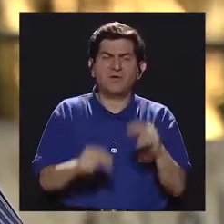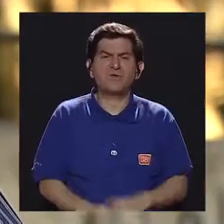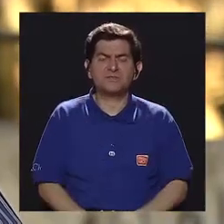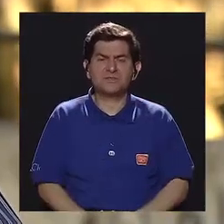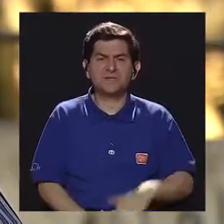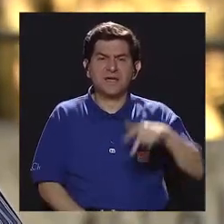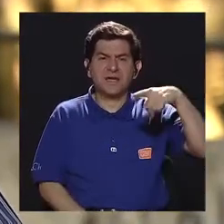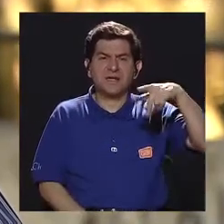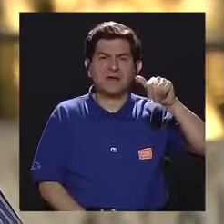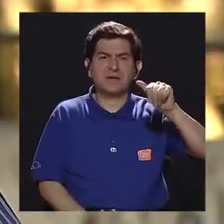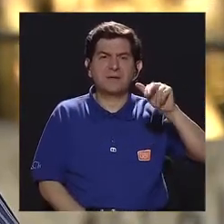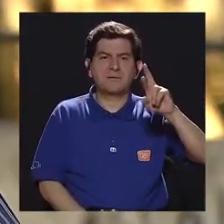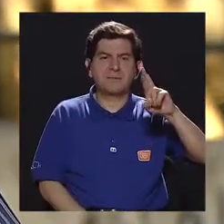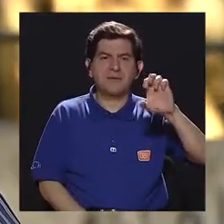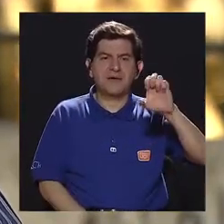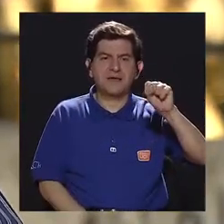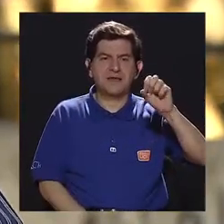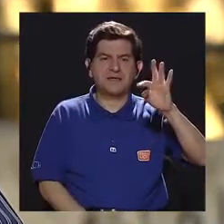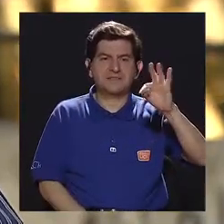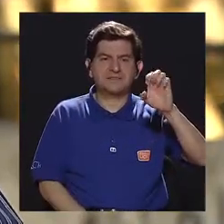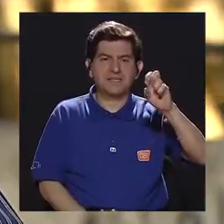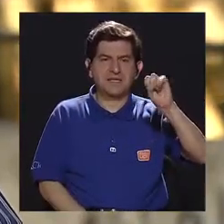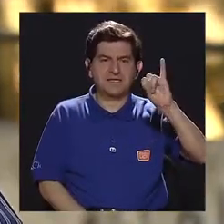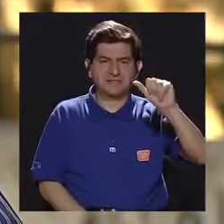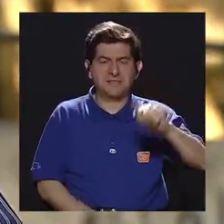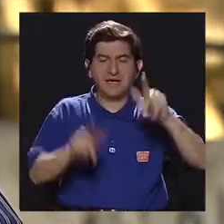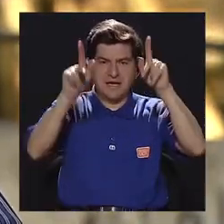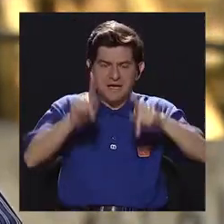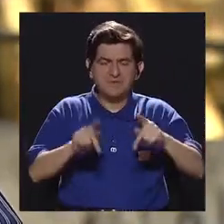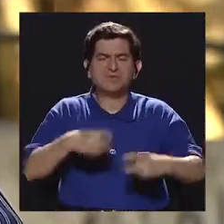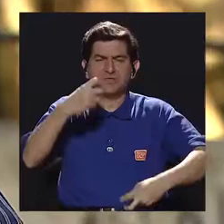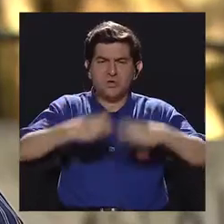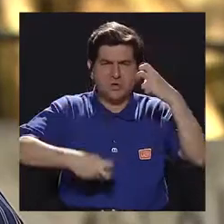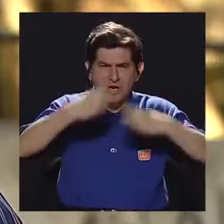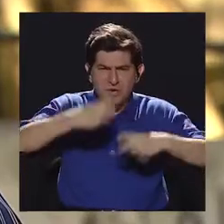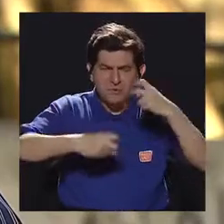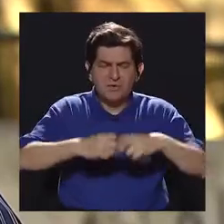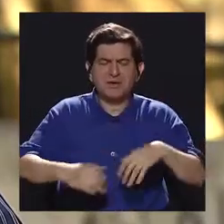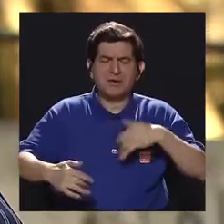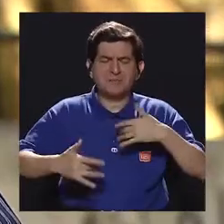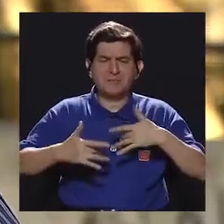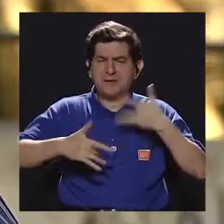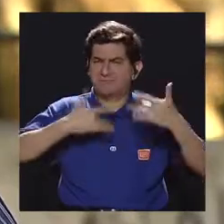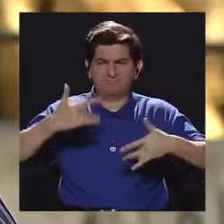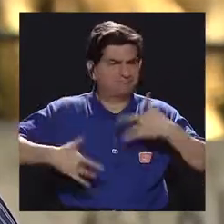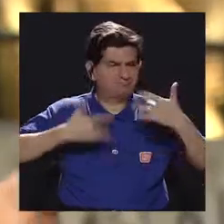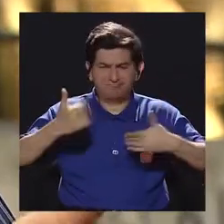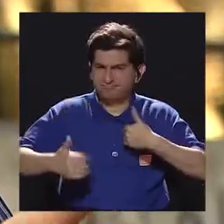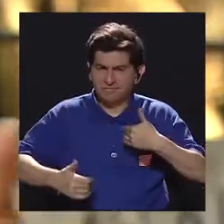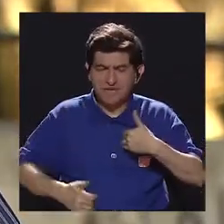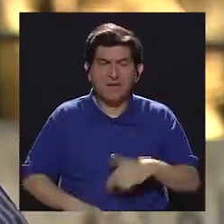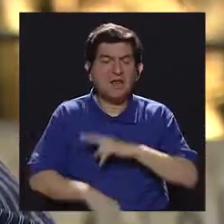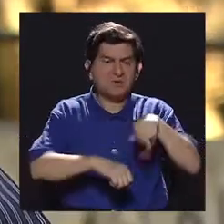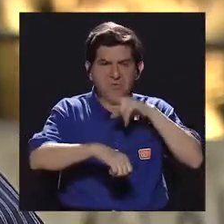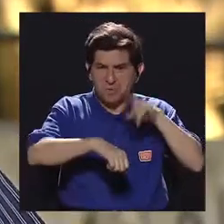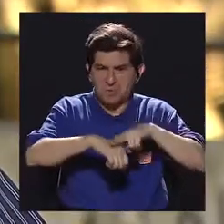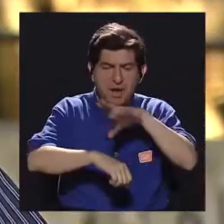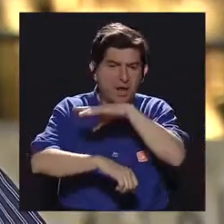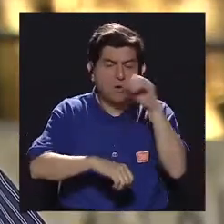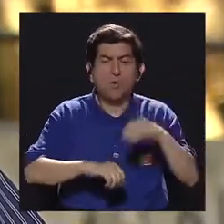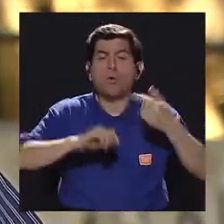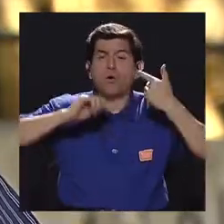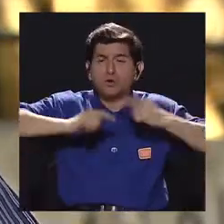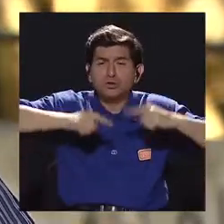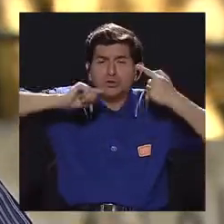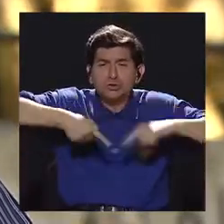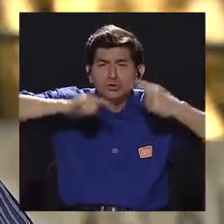nosotros como una parestesia o una lesión neurológica al paciente, donde va a quedar sin sensibilidad, que sería lo más común, o